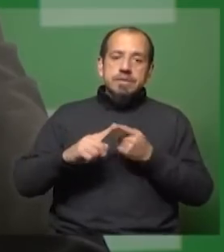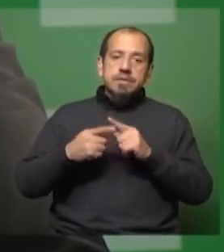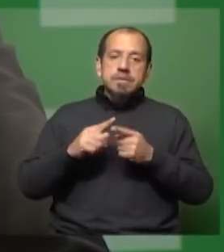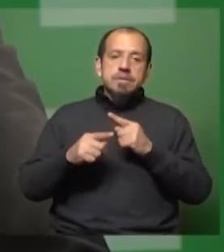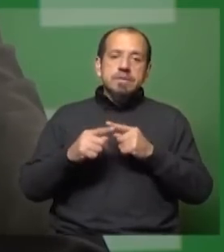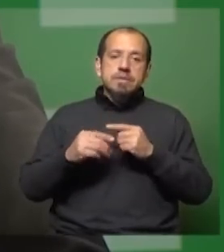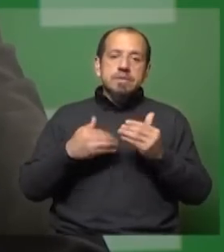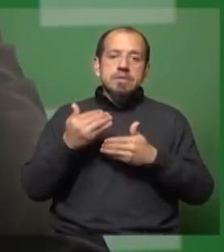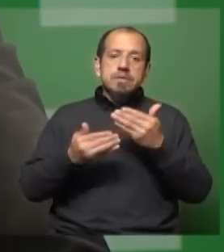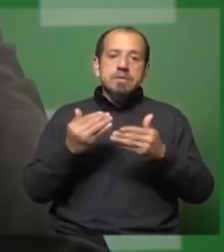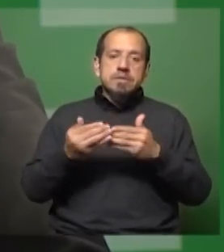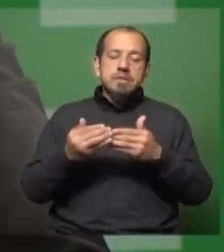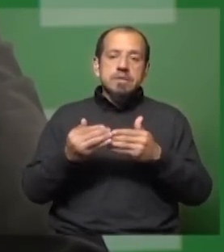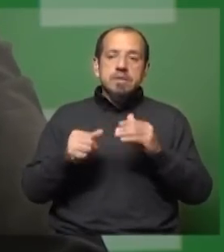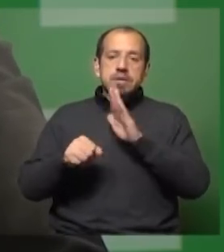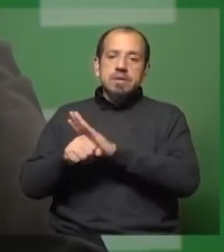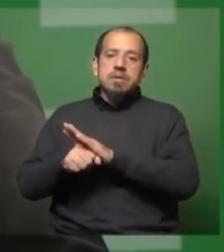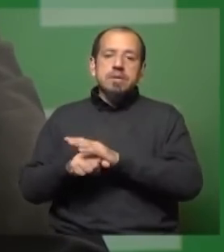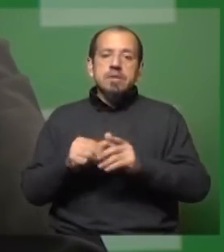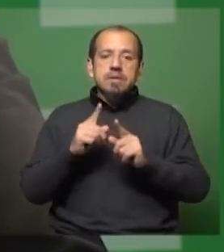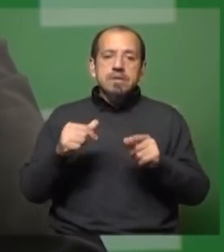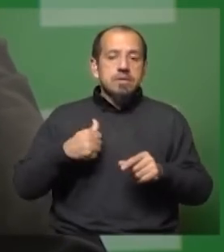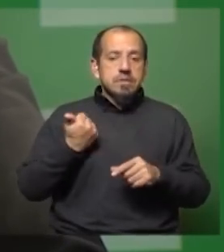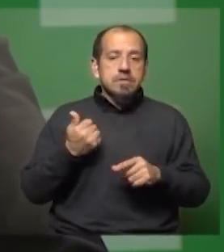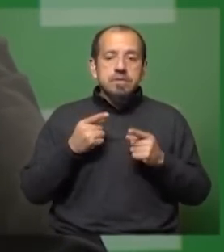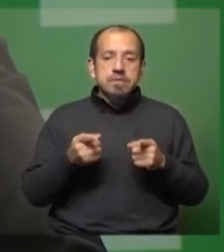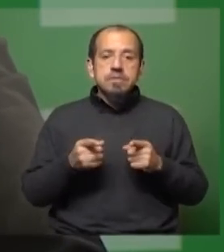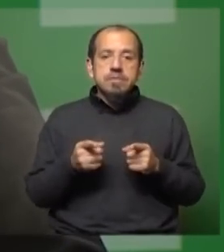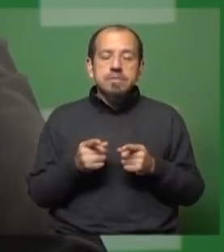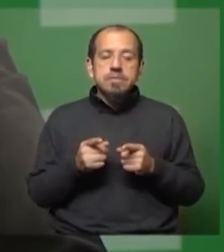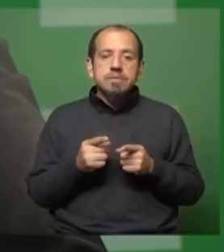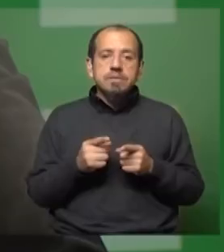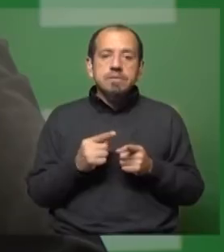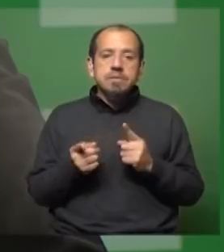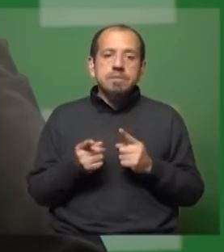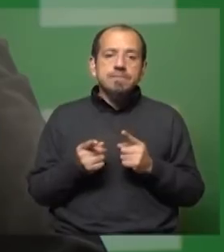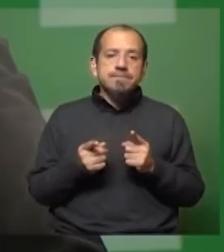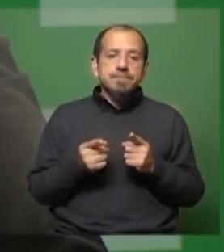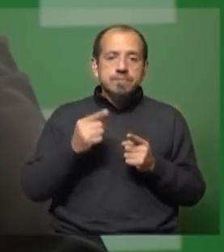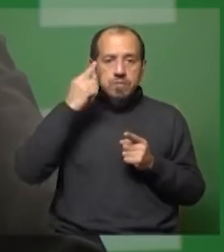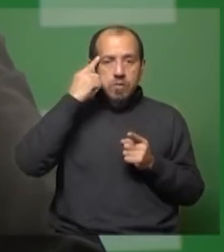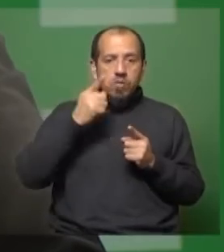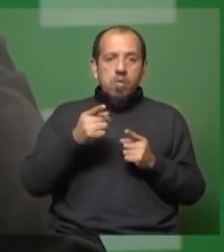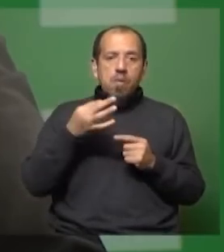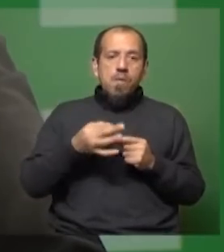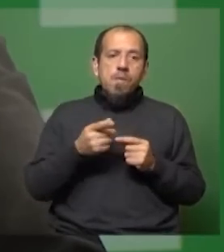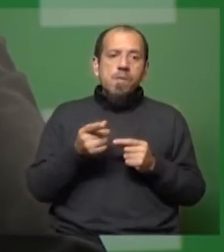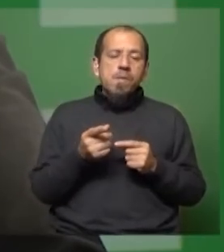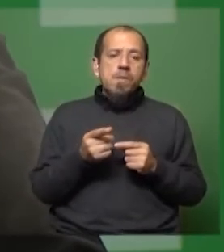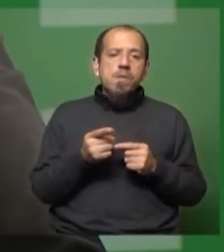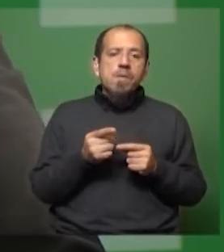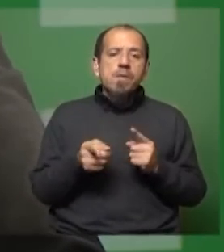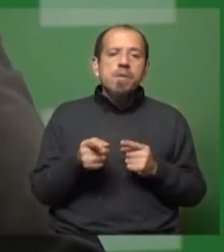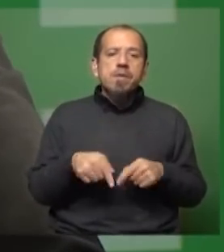desarrollo subdesarrollo entonces no es un hándicap cuidado con esto de estar pensando que es verdad la la